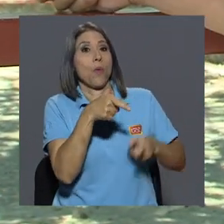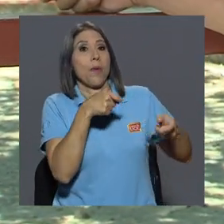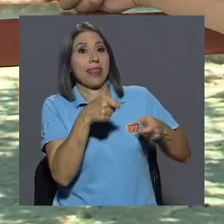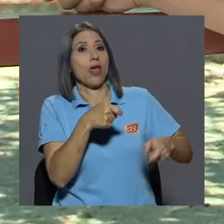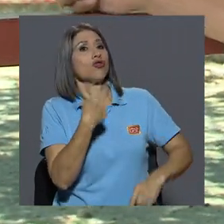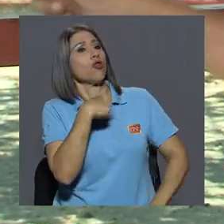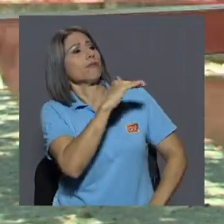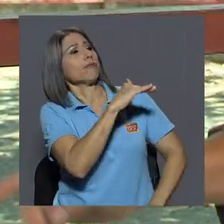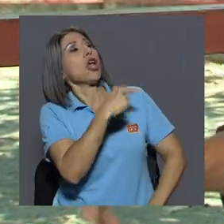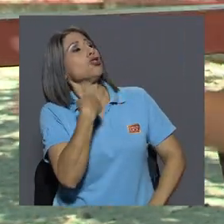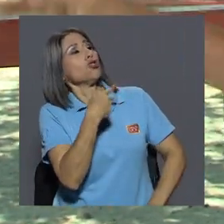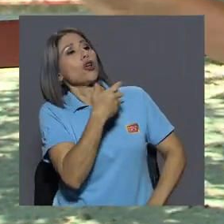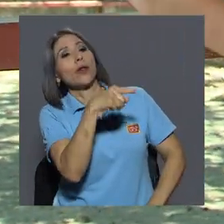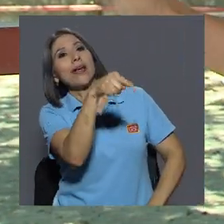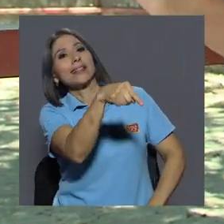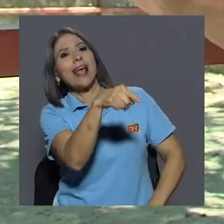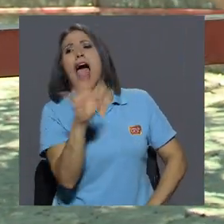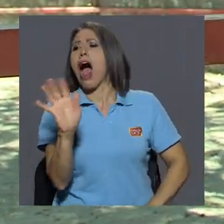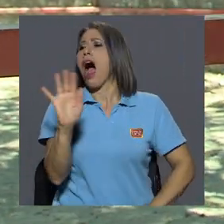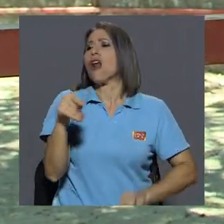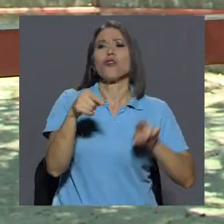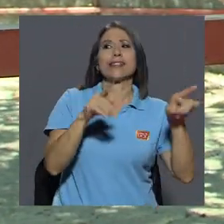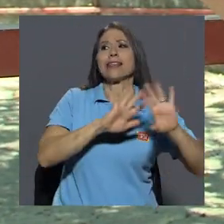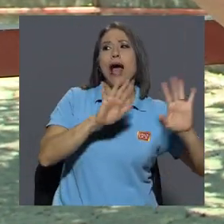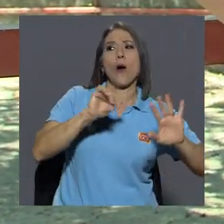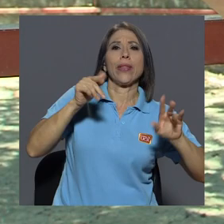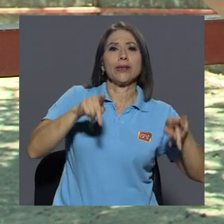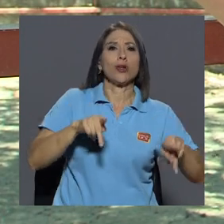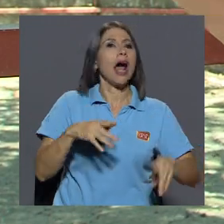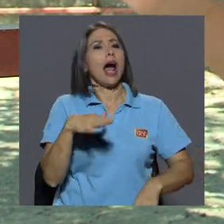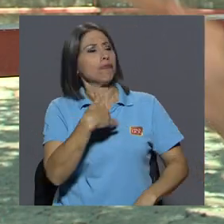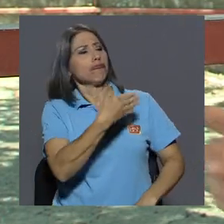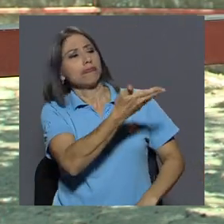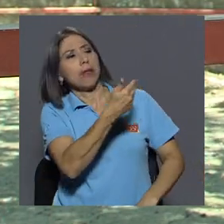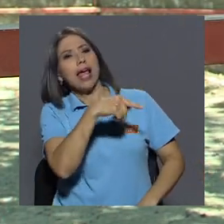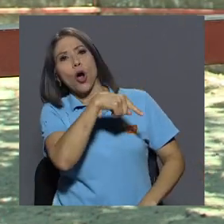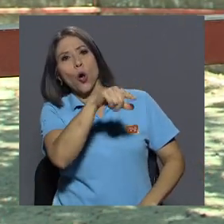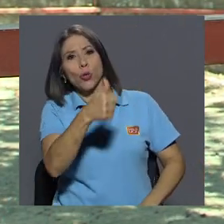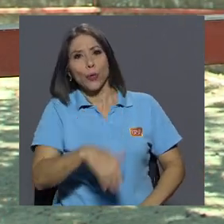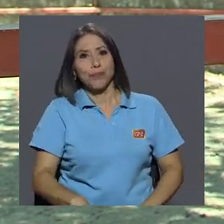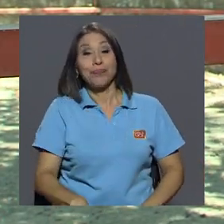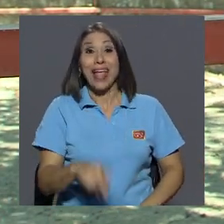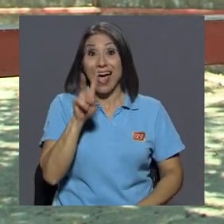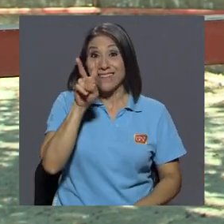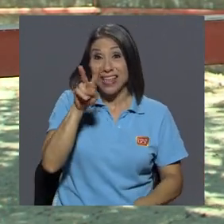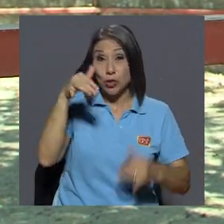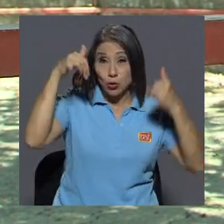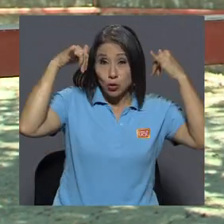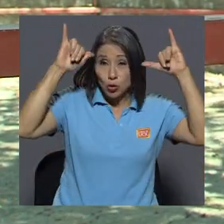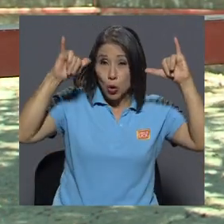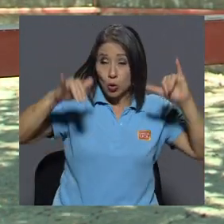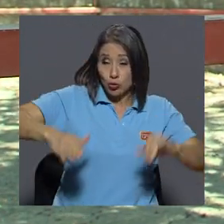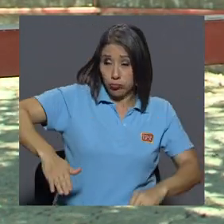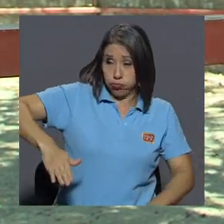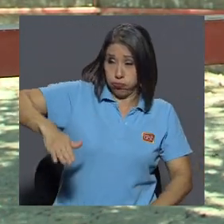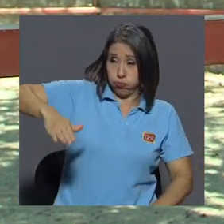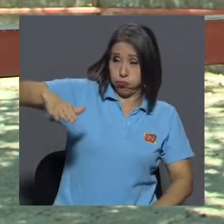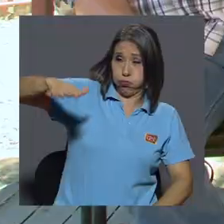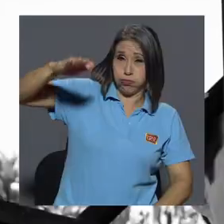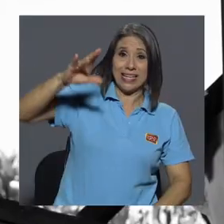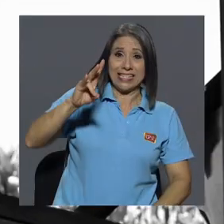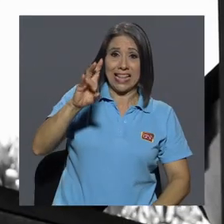ese. Ah, no, mira, ya lo lleva. Bueno, dame el otro. Habían 2 toros grandes, 720